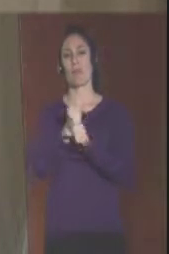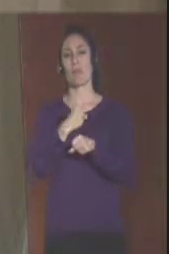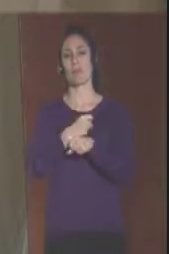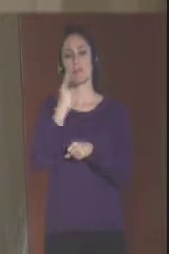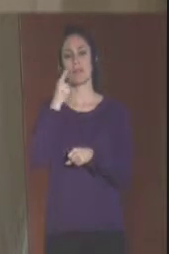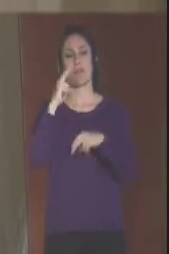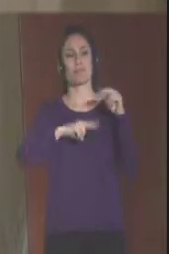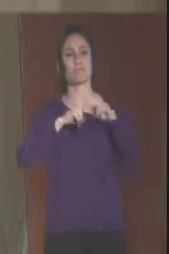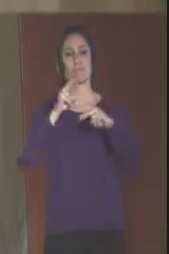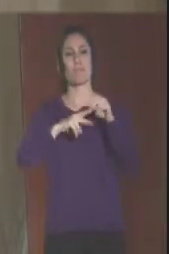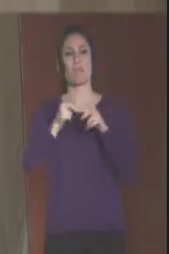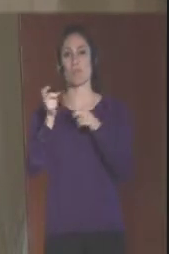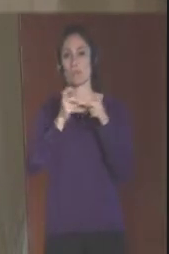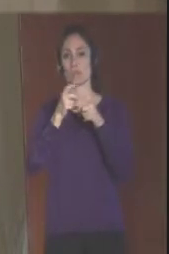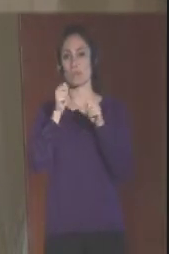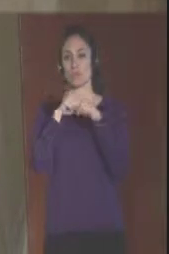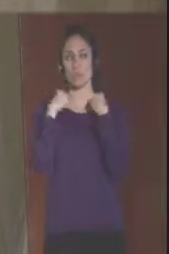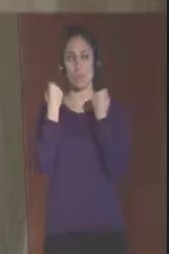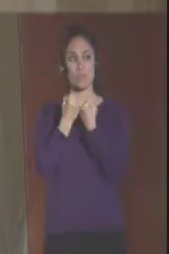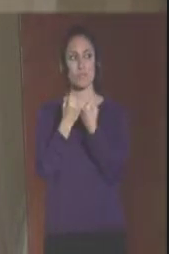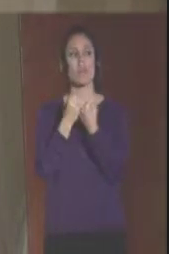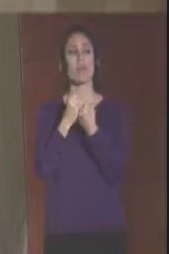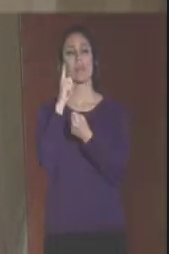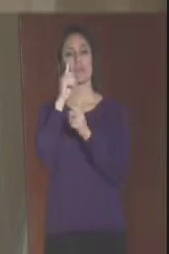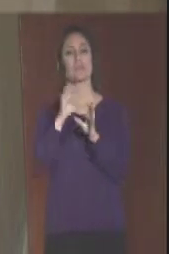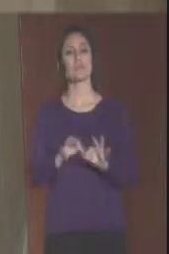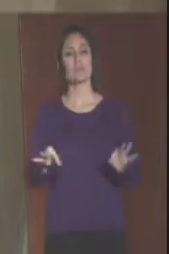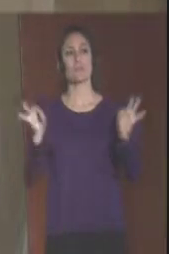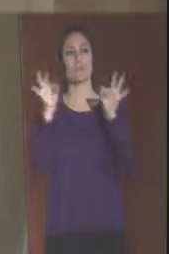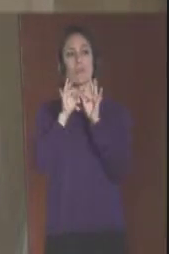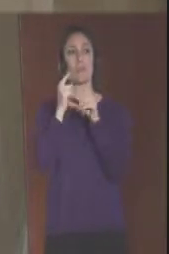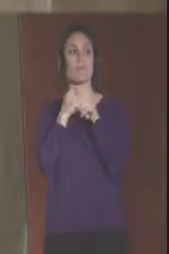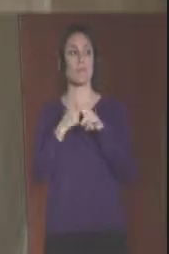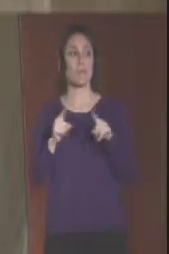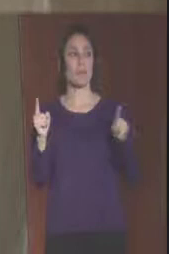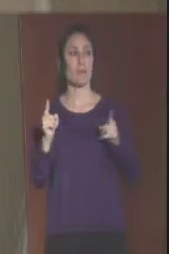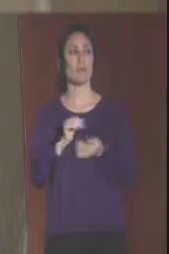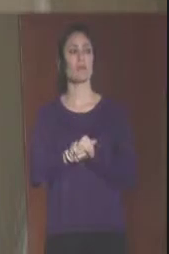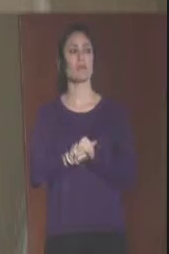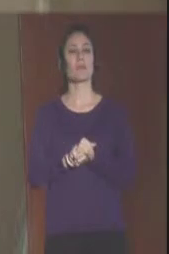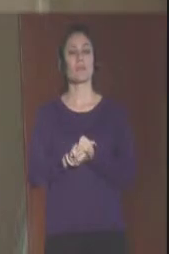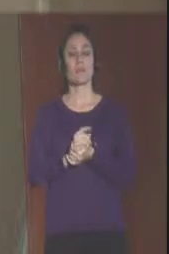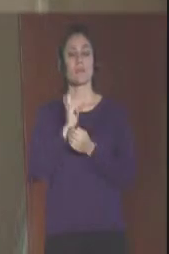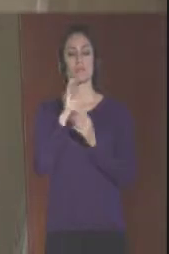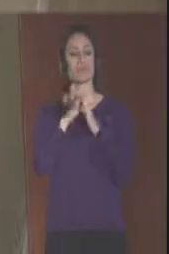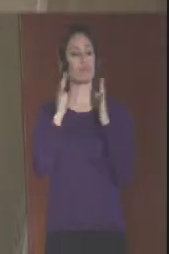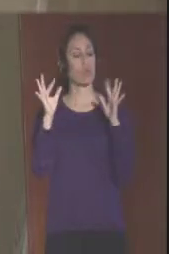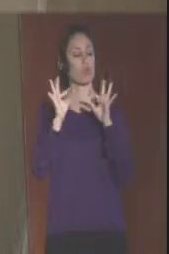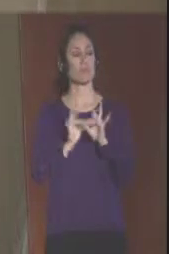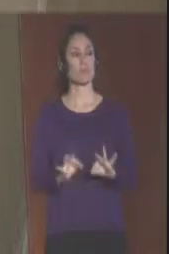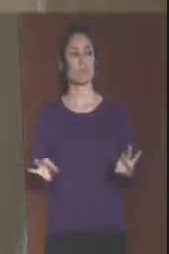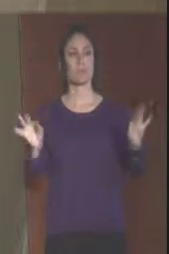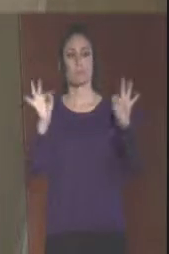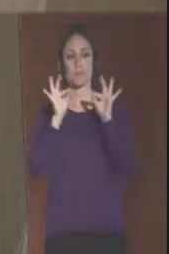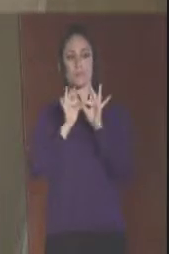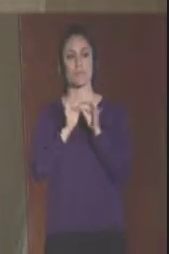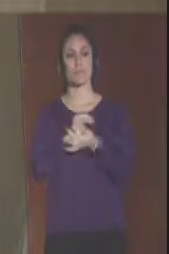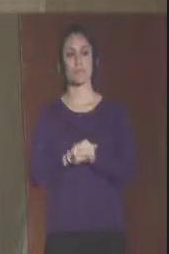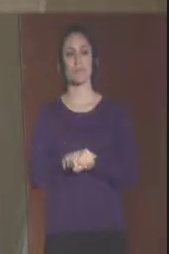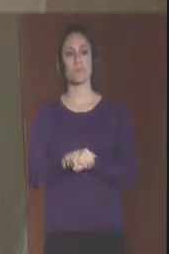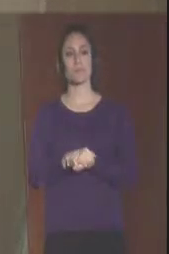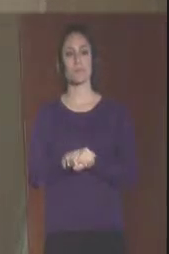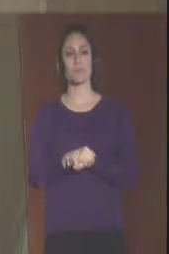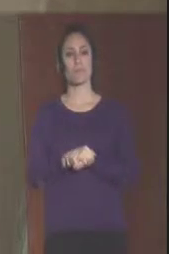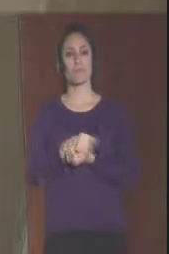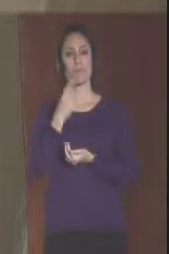do dinheiro público, ele é muito importante, mas é importante também, até por serem questões que demandam uma resposta ágil, que